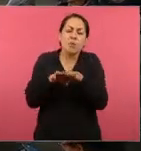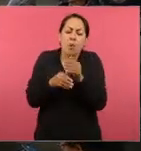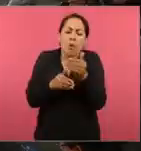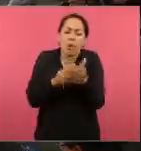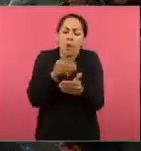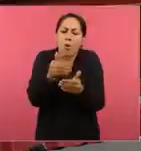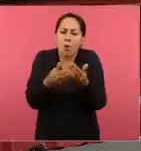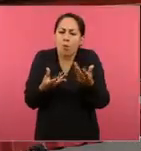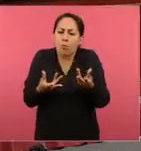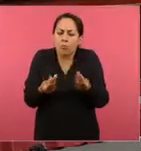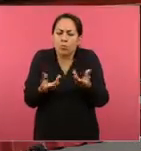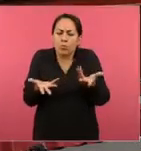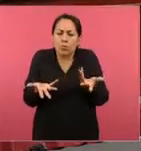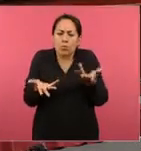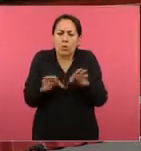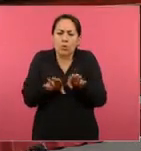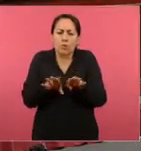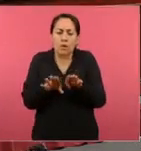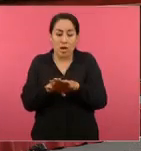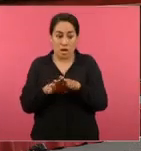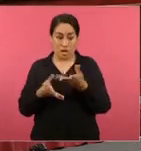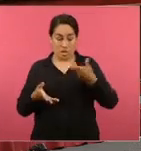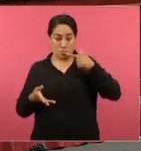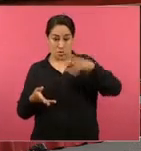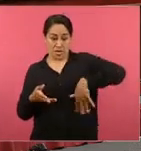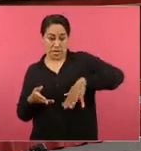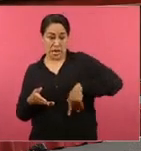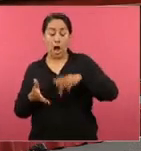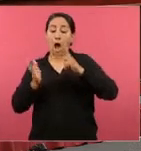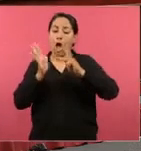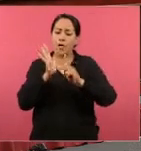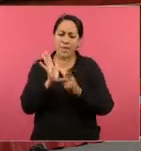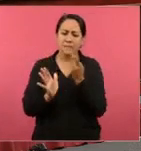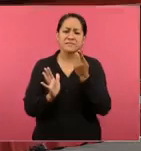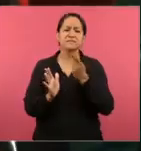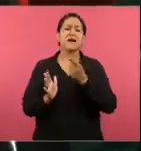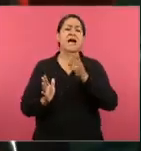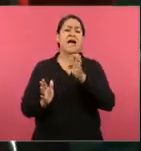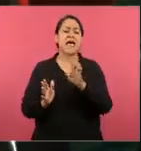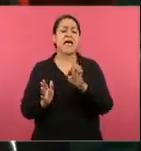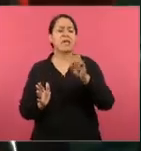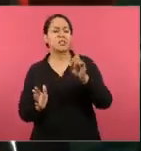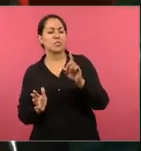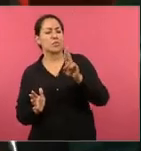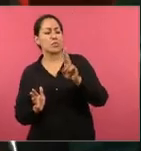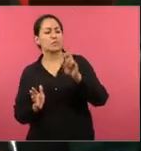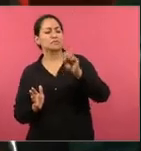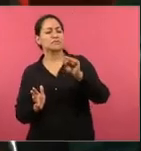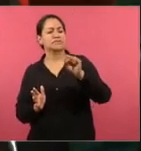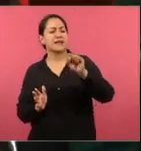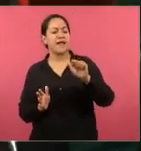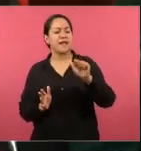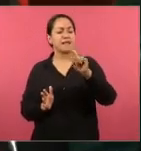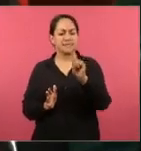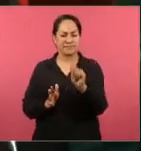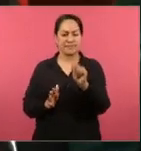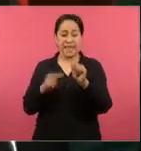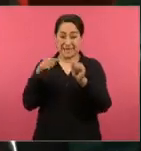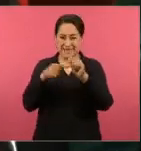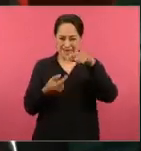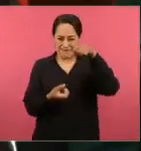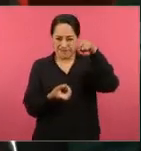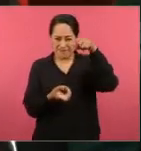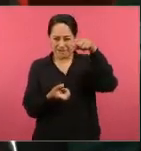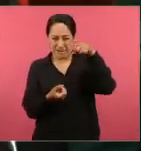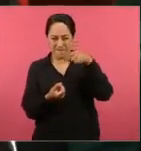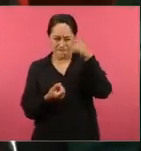está reconectando la red EduSat, todas las telesecundarias se están reconectando a